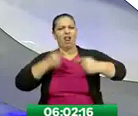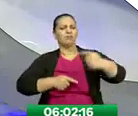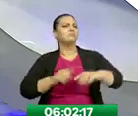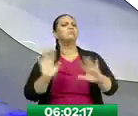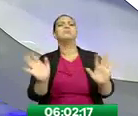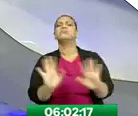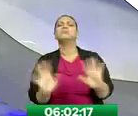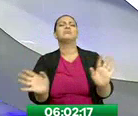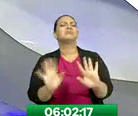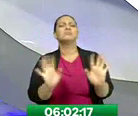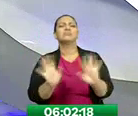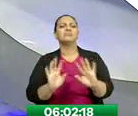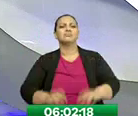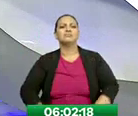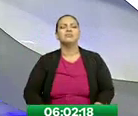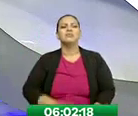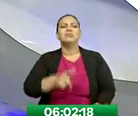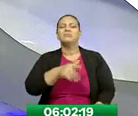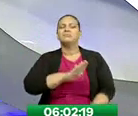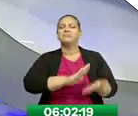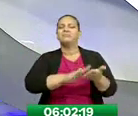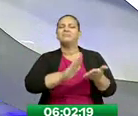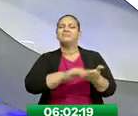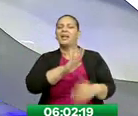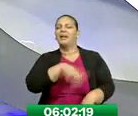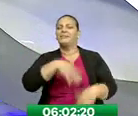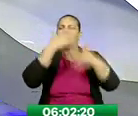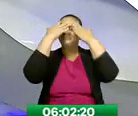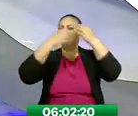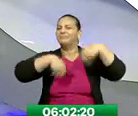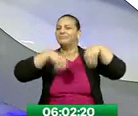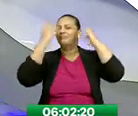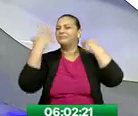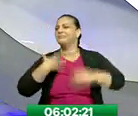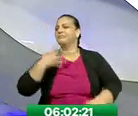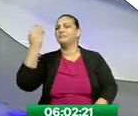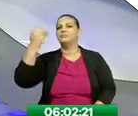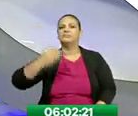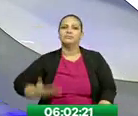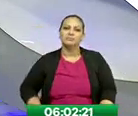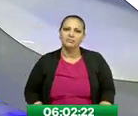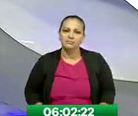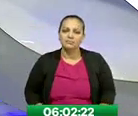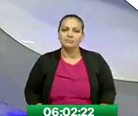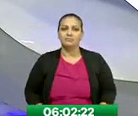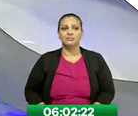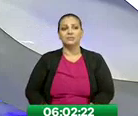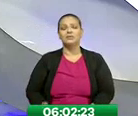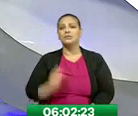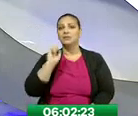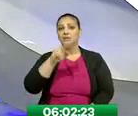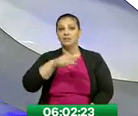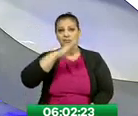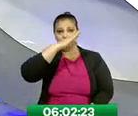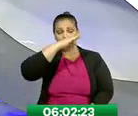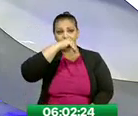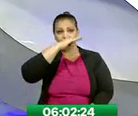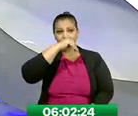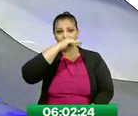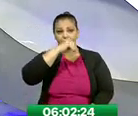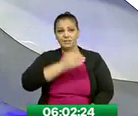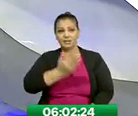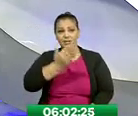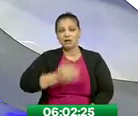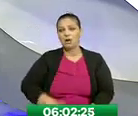muchachos, tranquilo. Son muchachos. Yo lo veo tranquilo, fresco. Yo creo que le regaló la pelea, pero este tipo estaba totalmente desorbitado. Enajenado. Y vamos a revisar precisamente porque tenemos